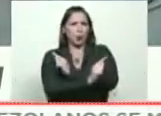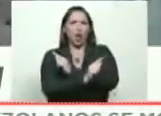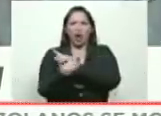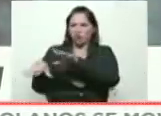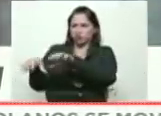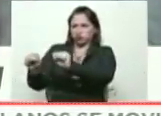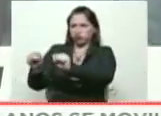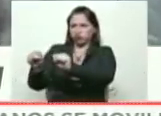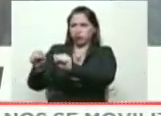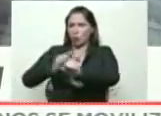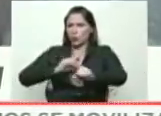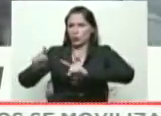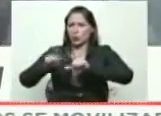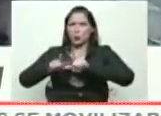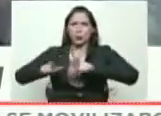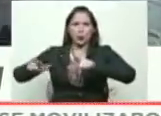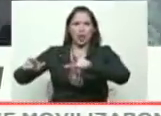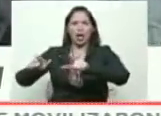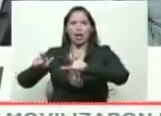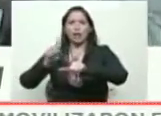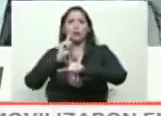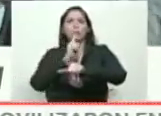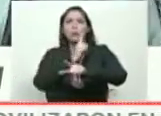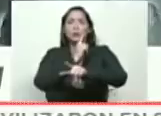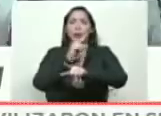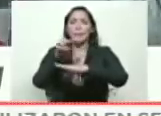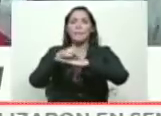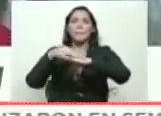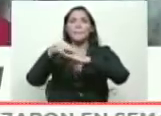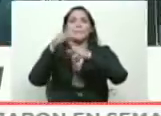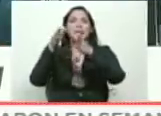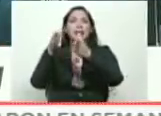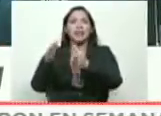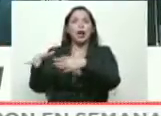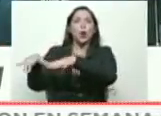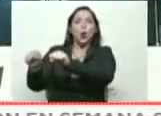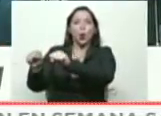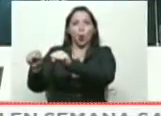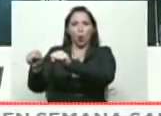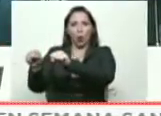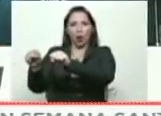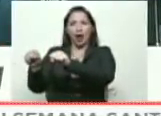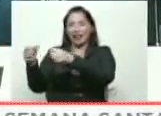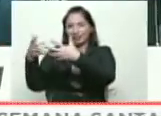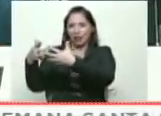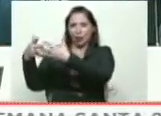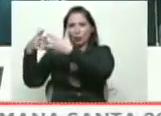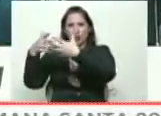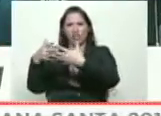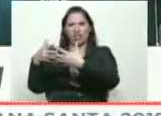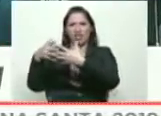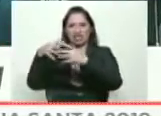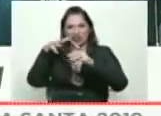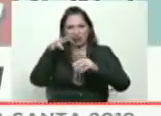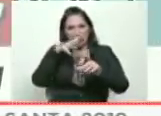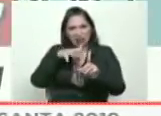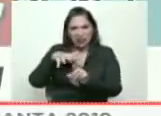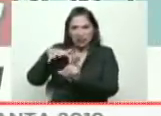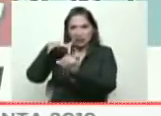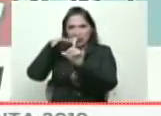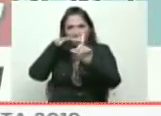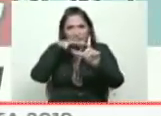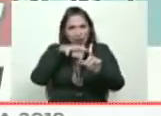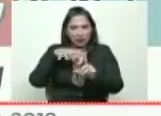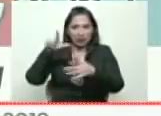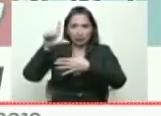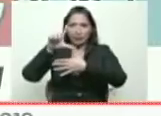dominación, como lo llamaran, un espacio del Ministerio de las Colonias de los Estados Unidos sobre América Latina. Nada más distinto que